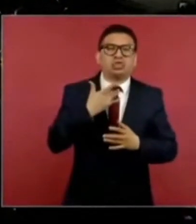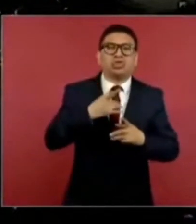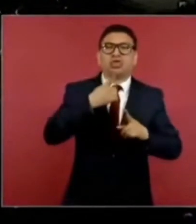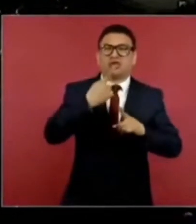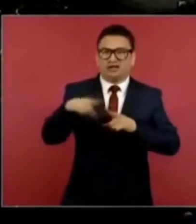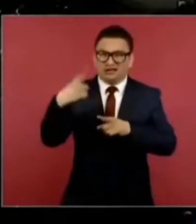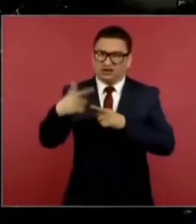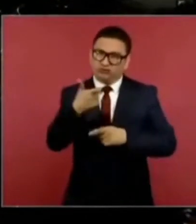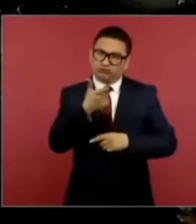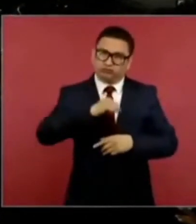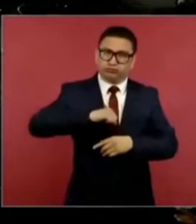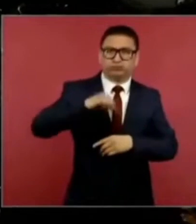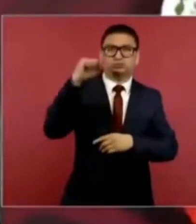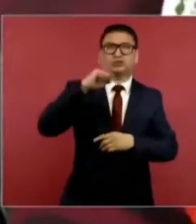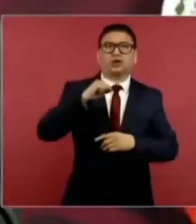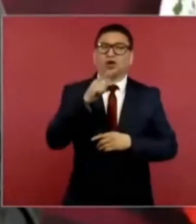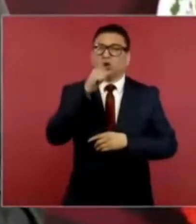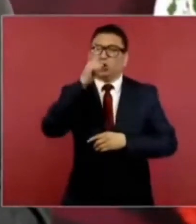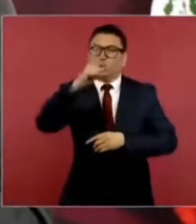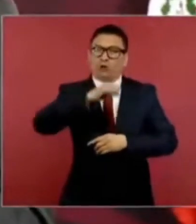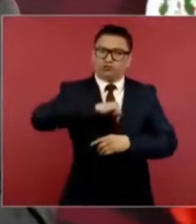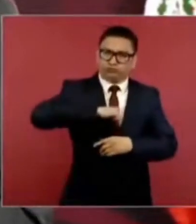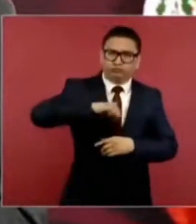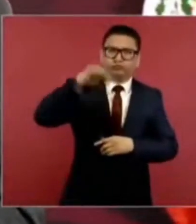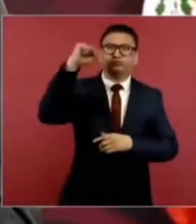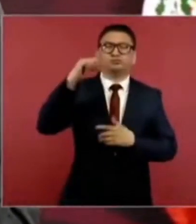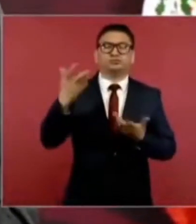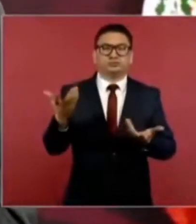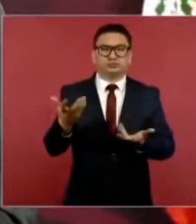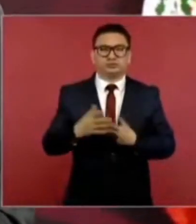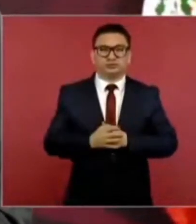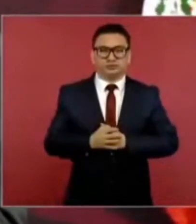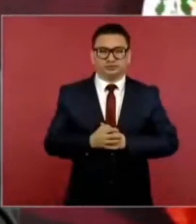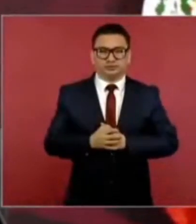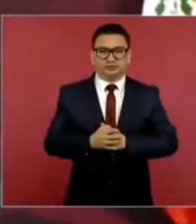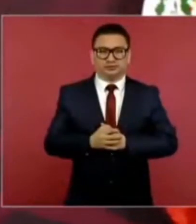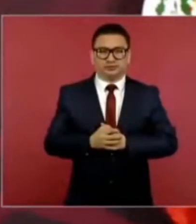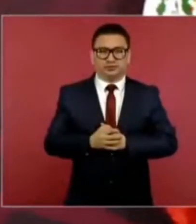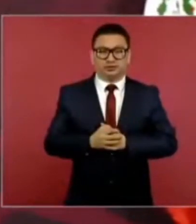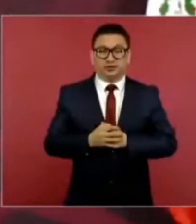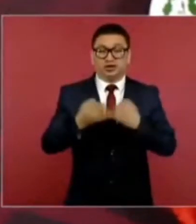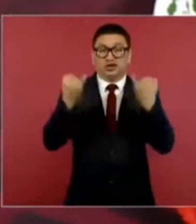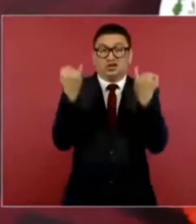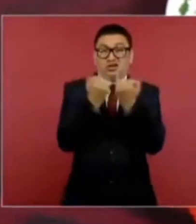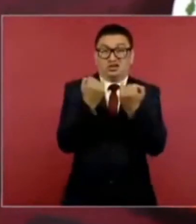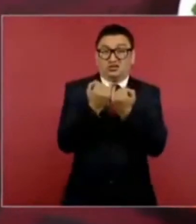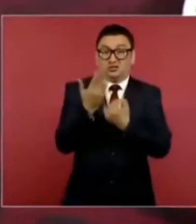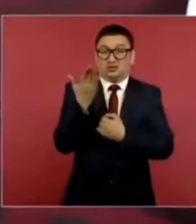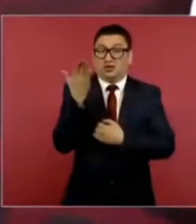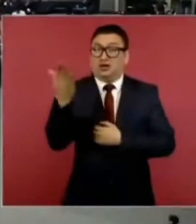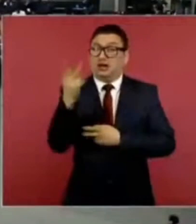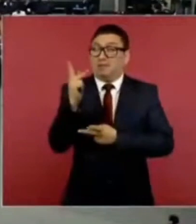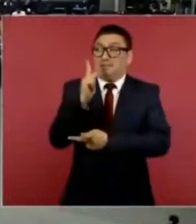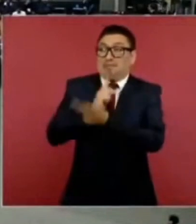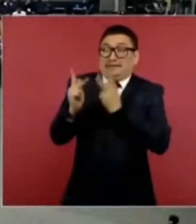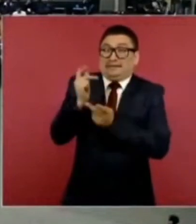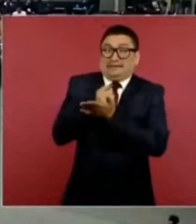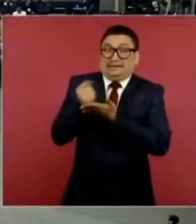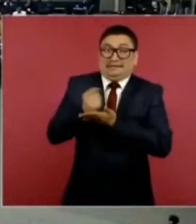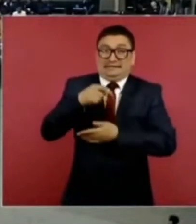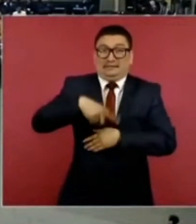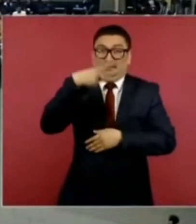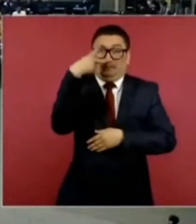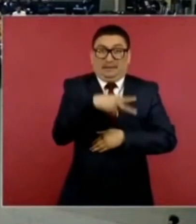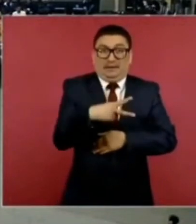la luz, había que solicitar créditos, endeudar al